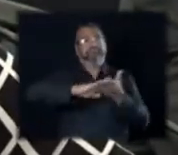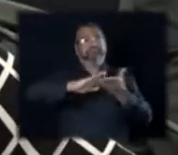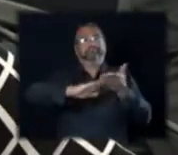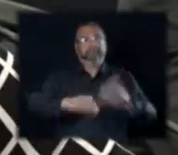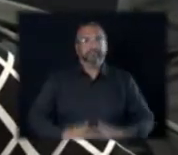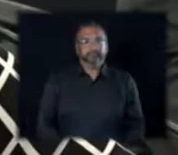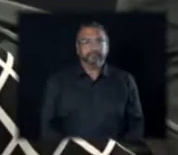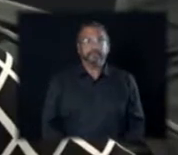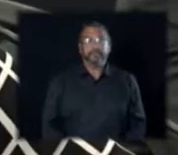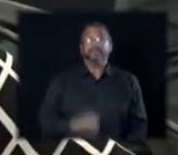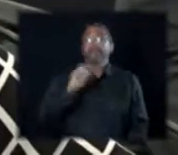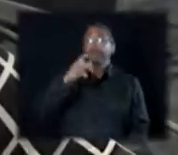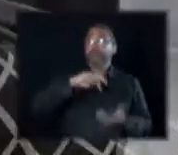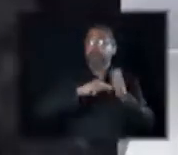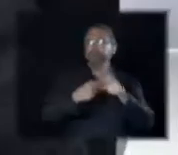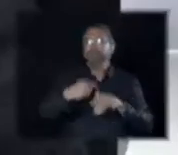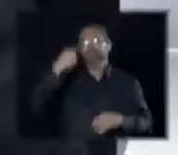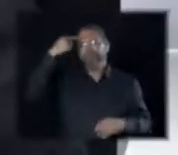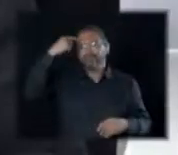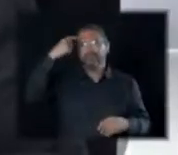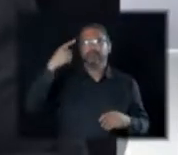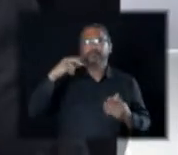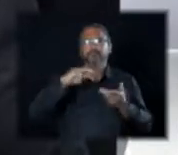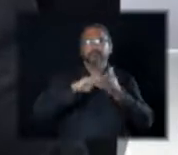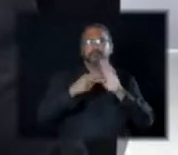No sé qué pasó con los problemas internos.